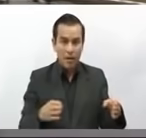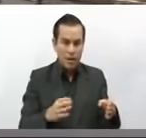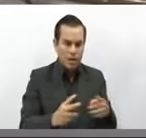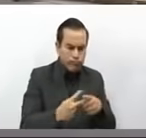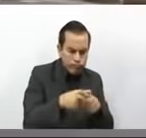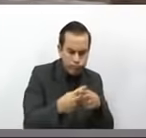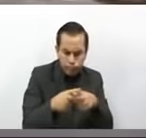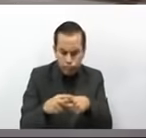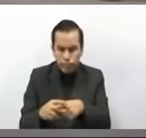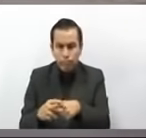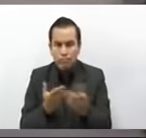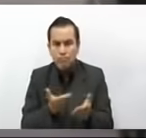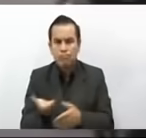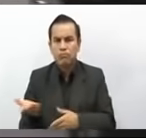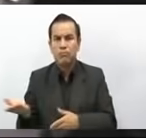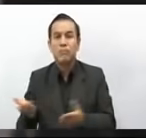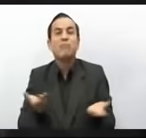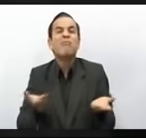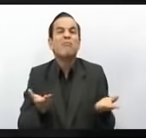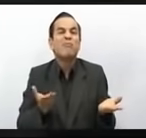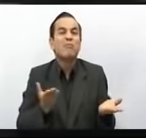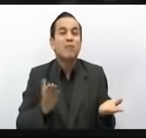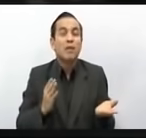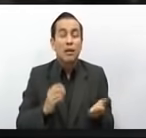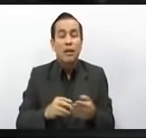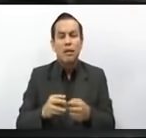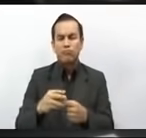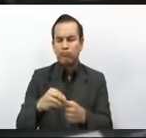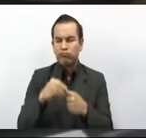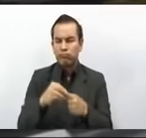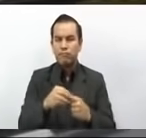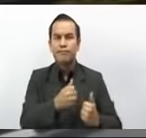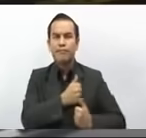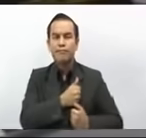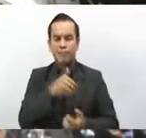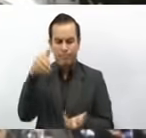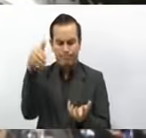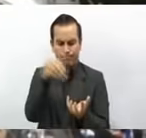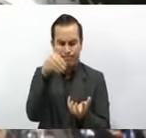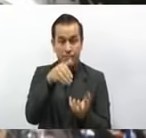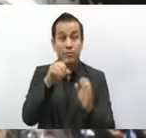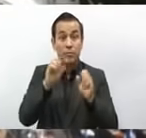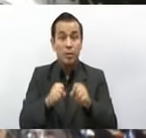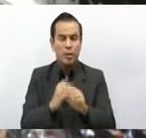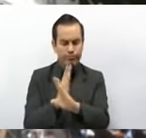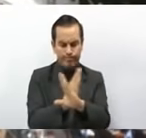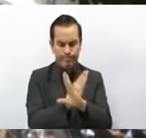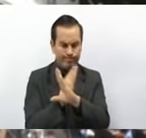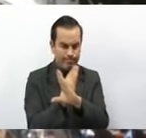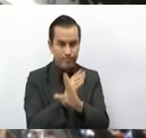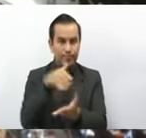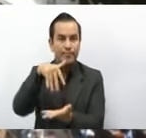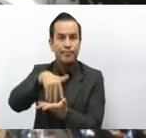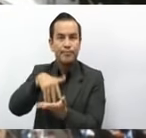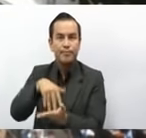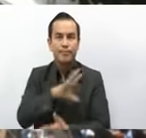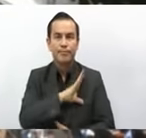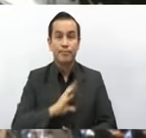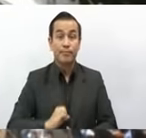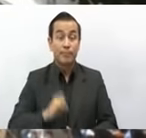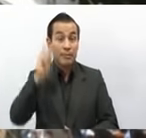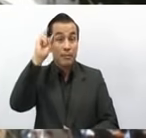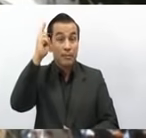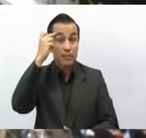que esta unidad de Fuerzas Especiales adiestra a sus elementos para que puedan defender al pueblo salvadoreño y este